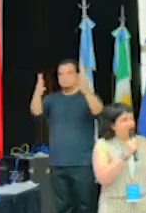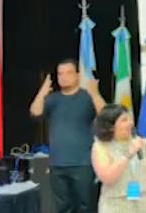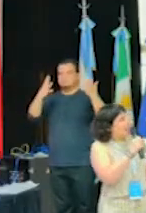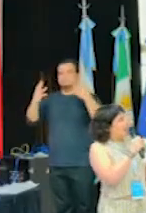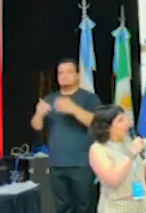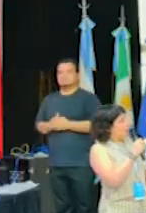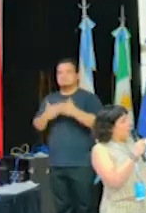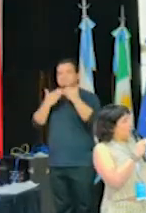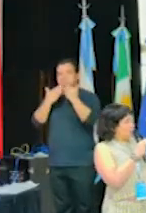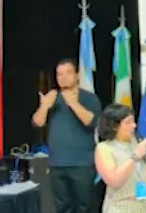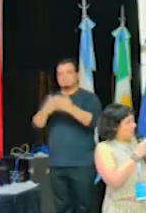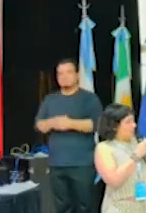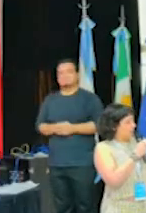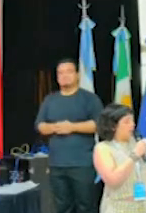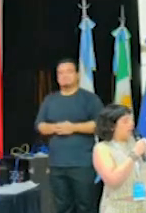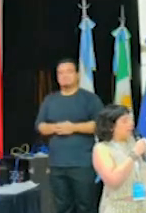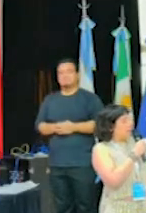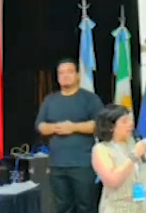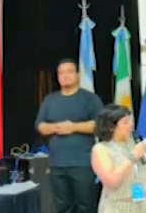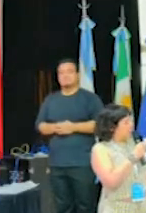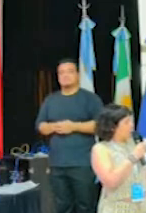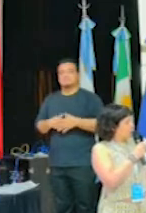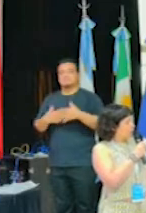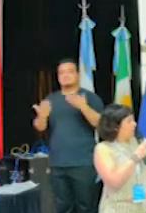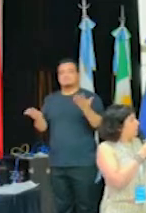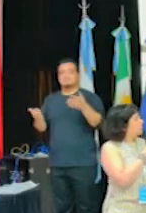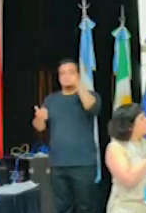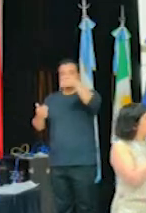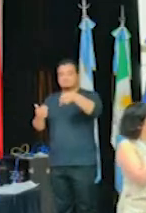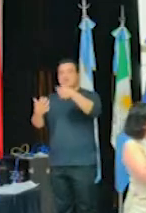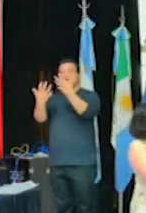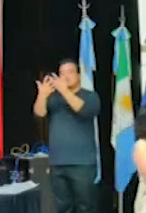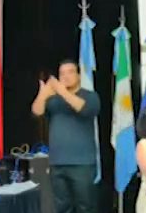Gracias. ¿Cómo hacer que se destruya el sistema?